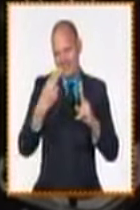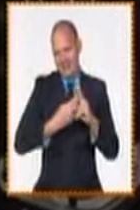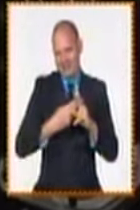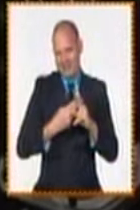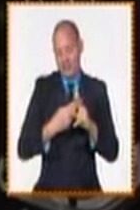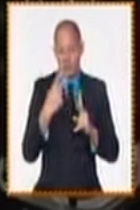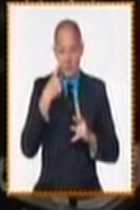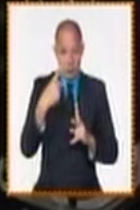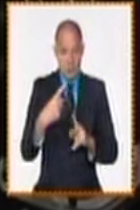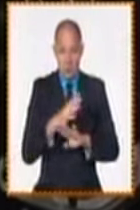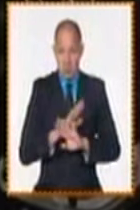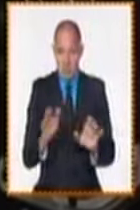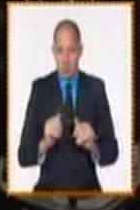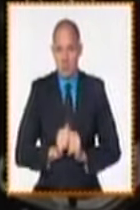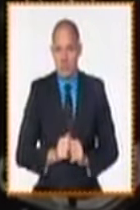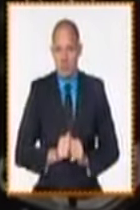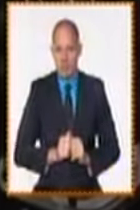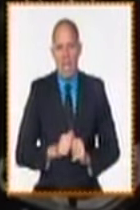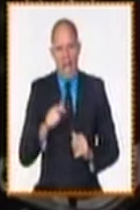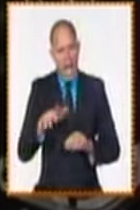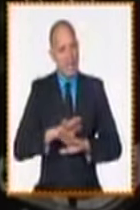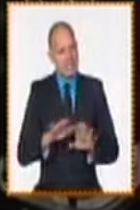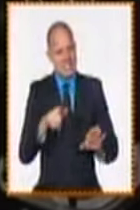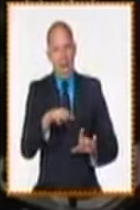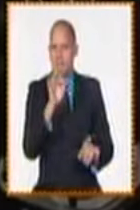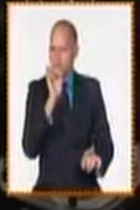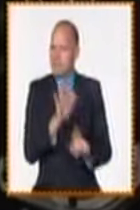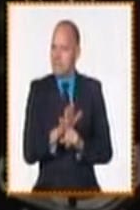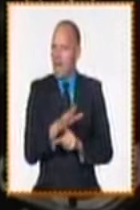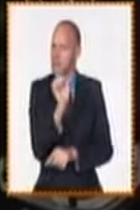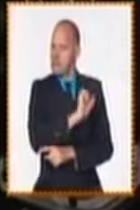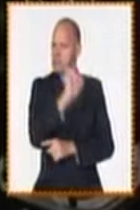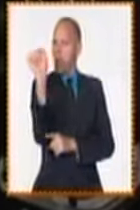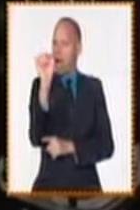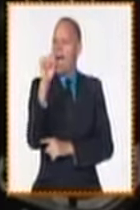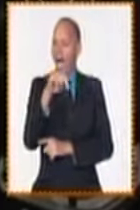días después de haber nacido. Y entonces también nació el himno